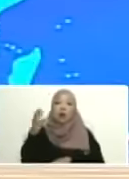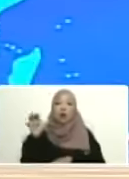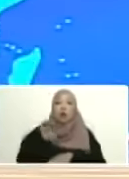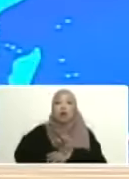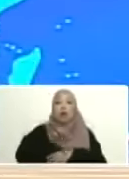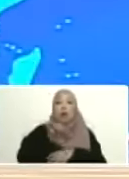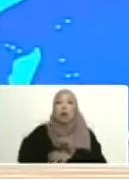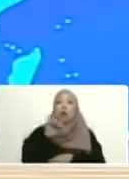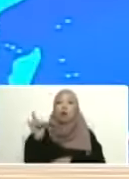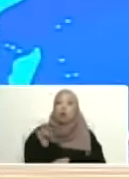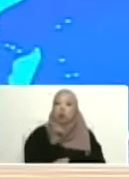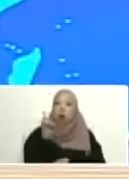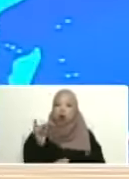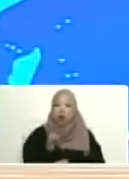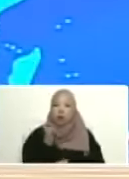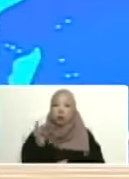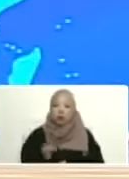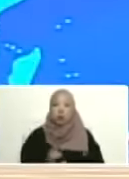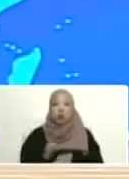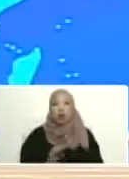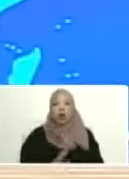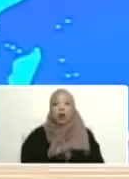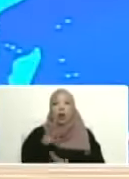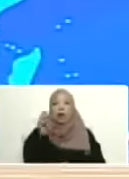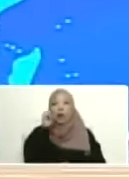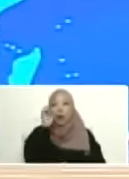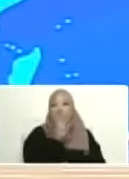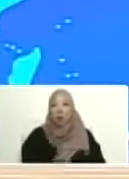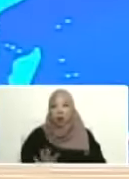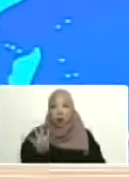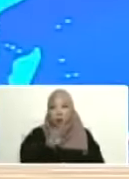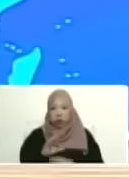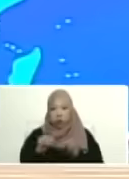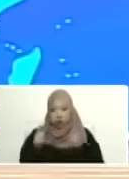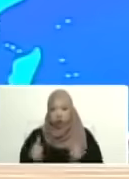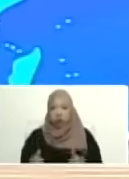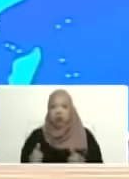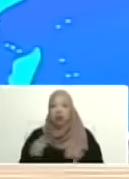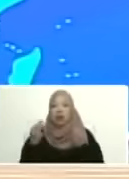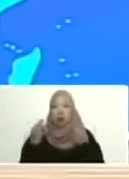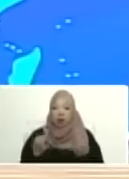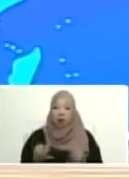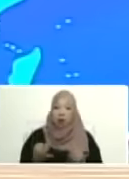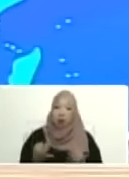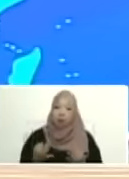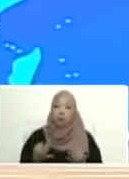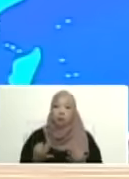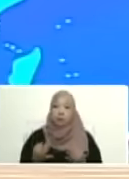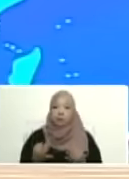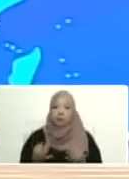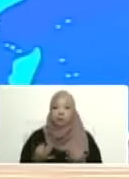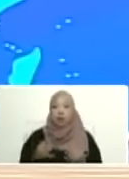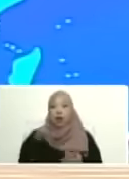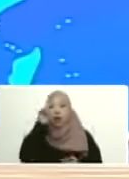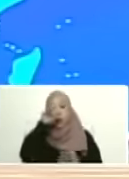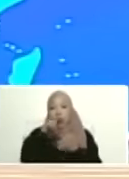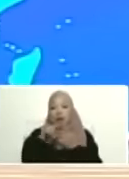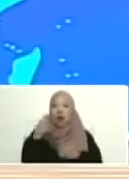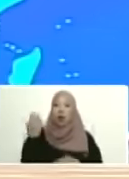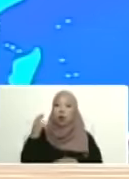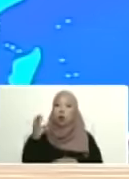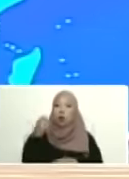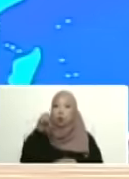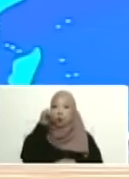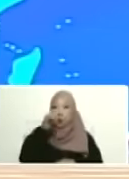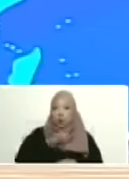Para ese momento precisamente surge este mapa, el mapa oficial de la Gran Colombia, como ustedes